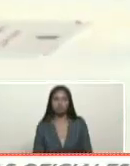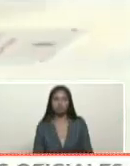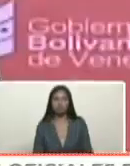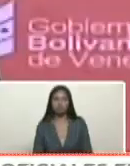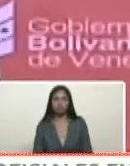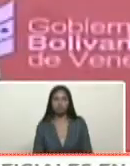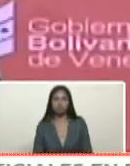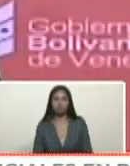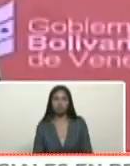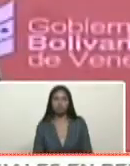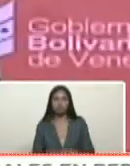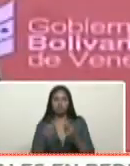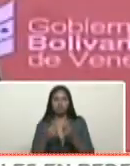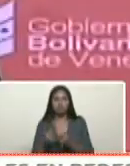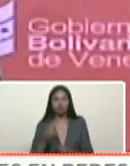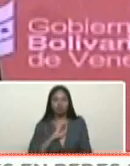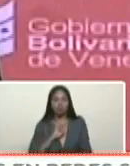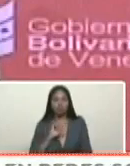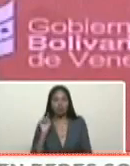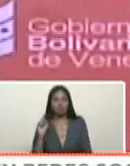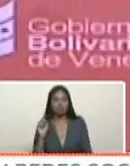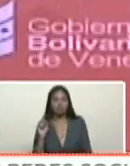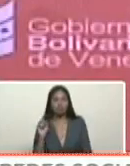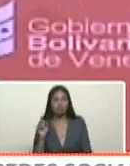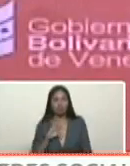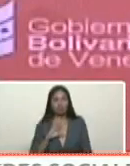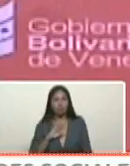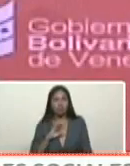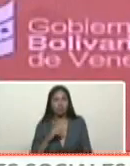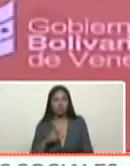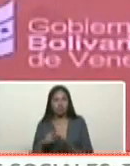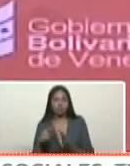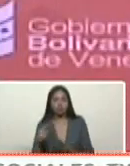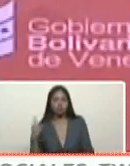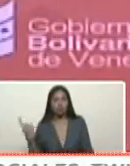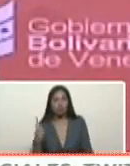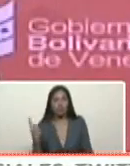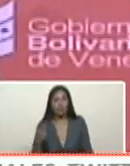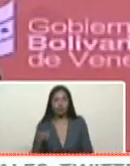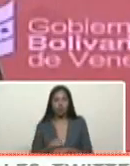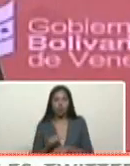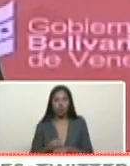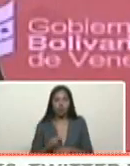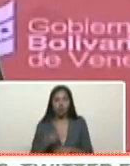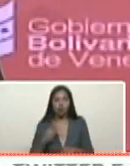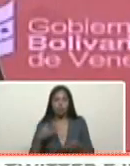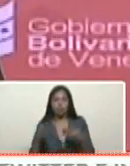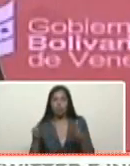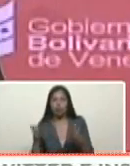Los recursos necesarios que solo en un gobierno popular